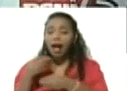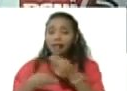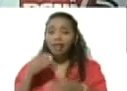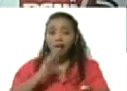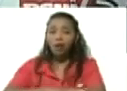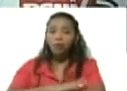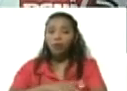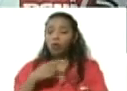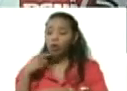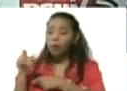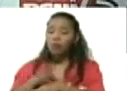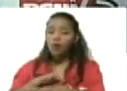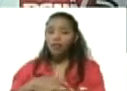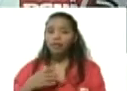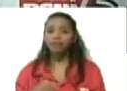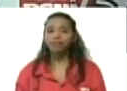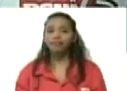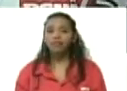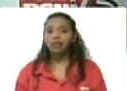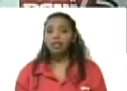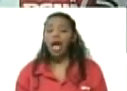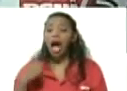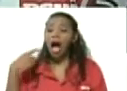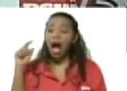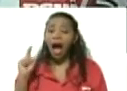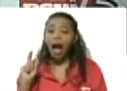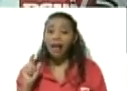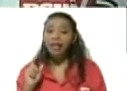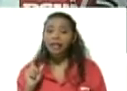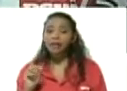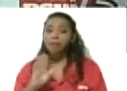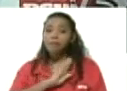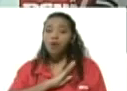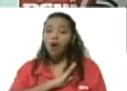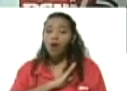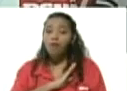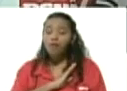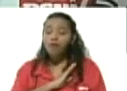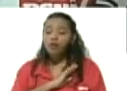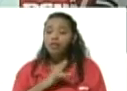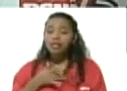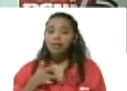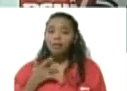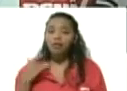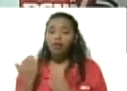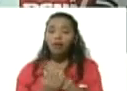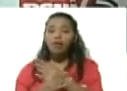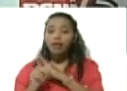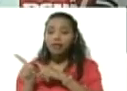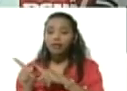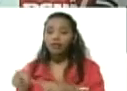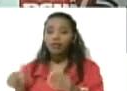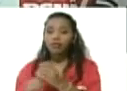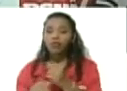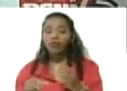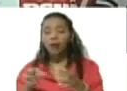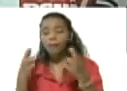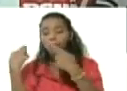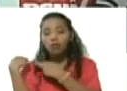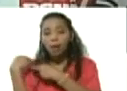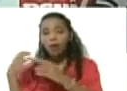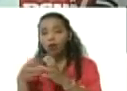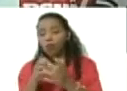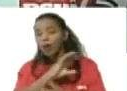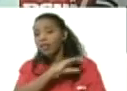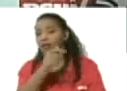país en ese caso. ¿Que tenemos algún afecto hacia estos señores que quedaron en la directiva? En lo personal yo ni